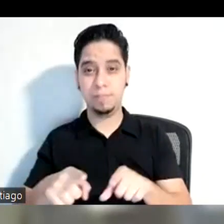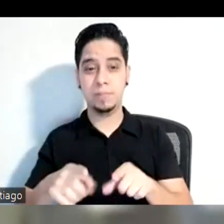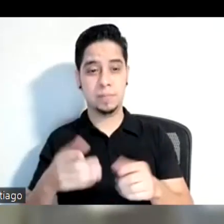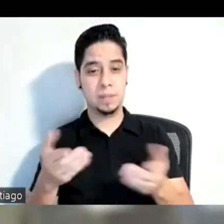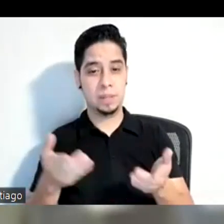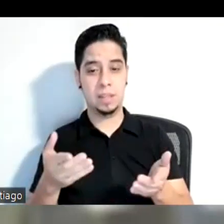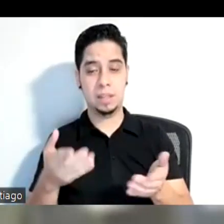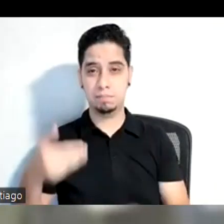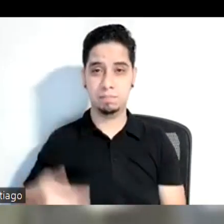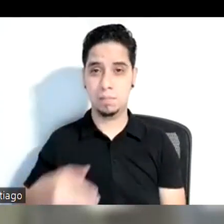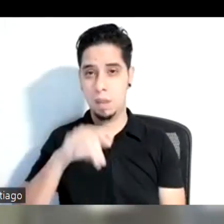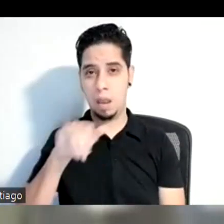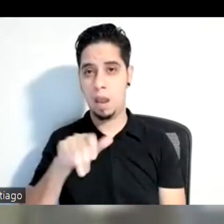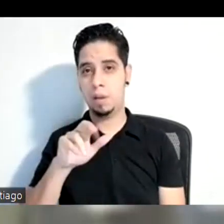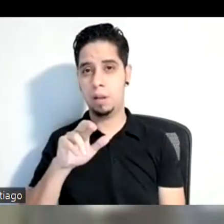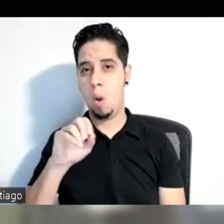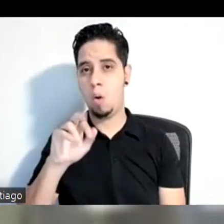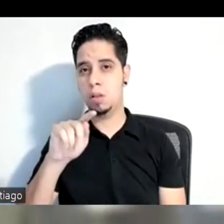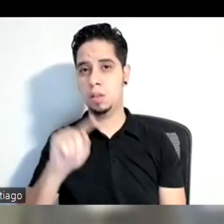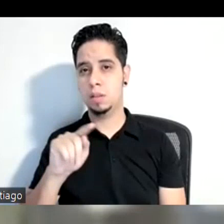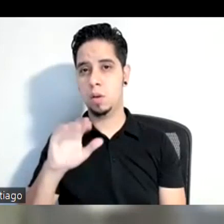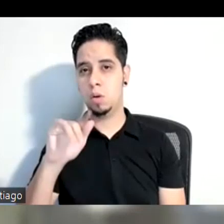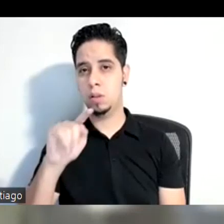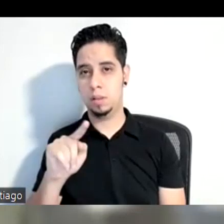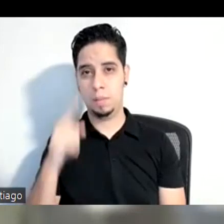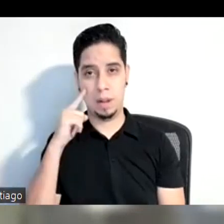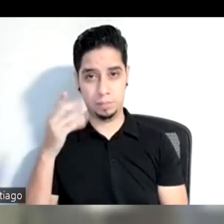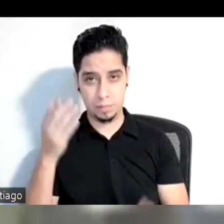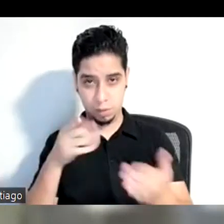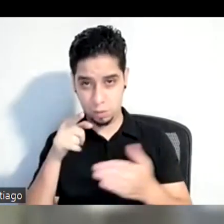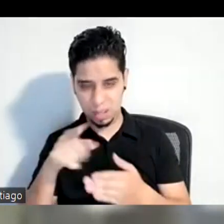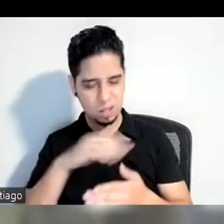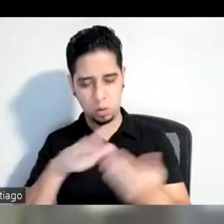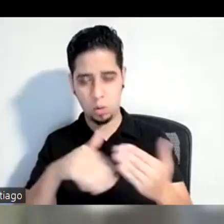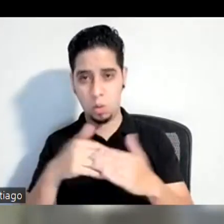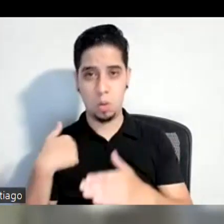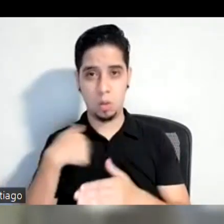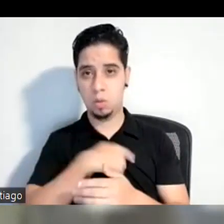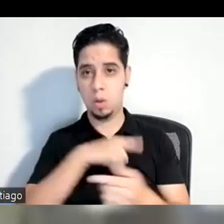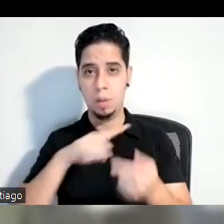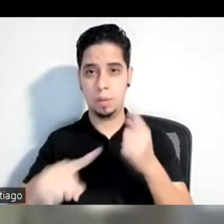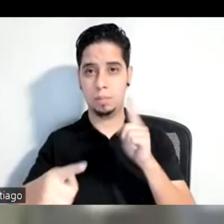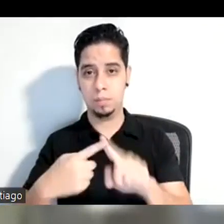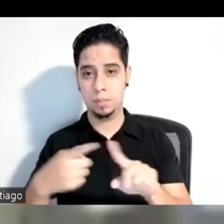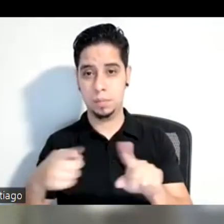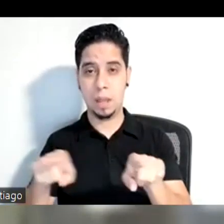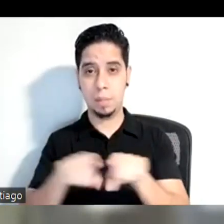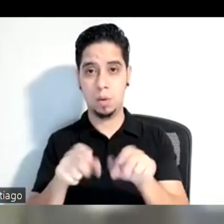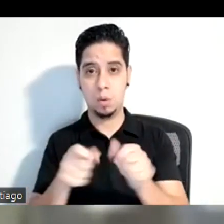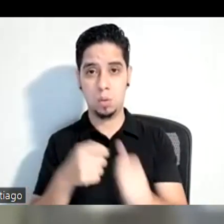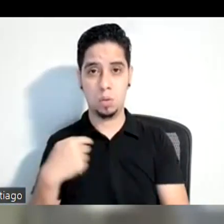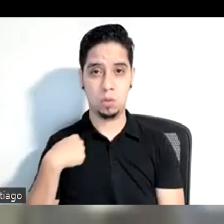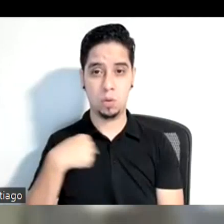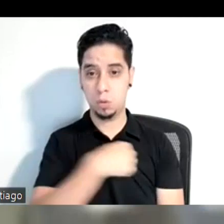Ortiz Cortés para servirle a usted y a todos nuestros amigos y amigas. Y también nos acompaña.